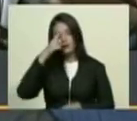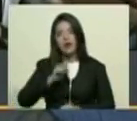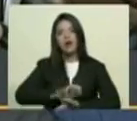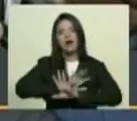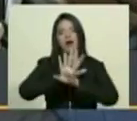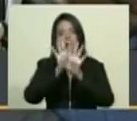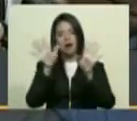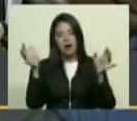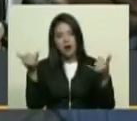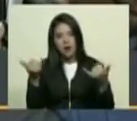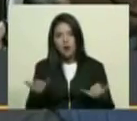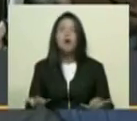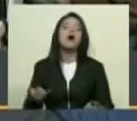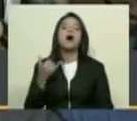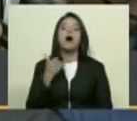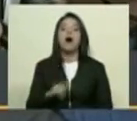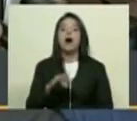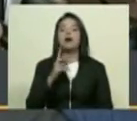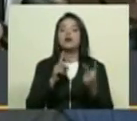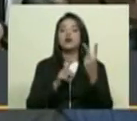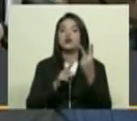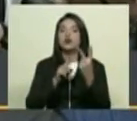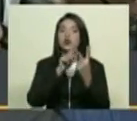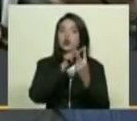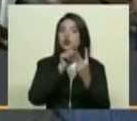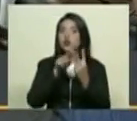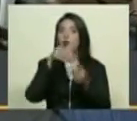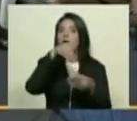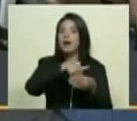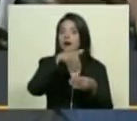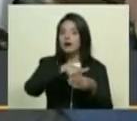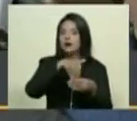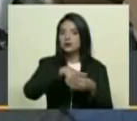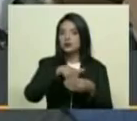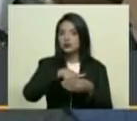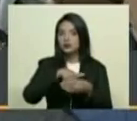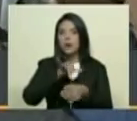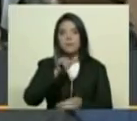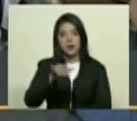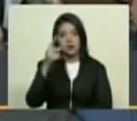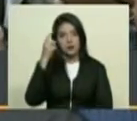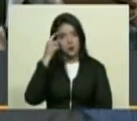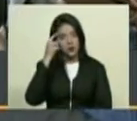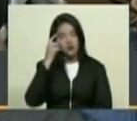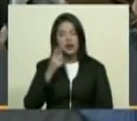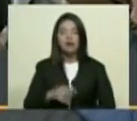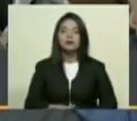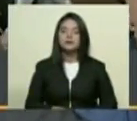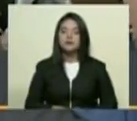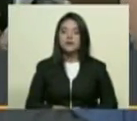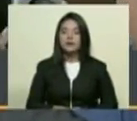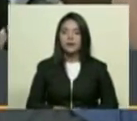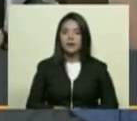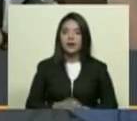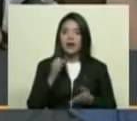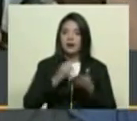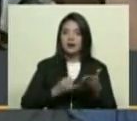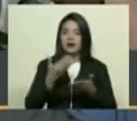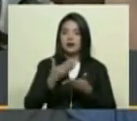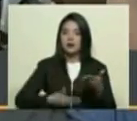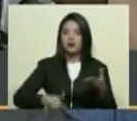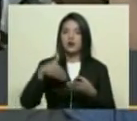momento que como tenemos dos tipos de elección convocados para el mismo día tenemos que el registro electoral